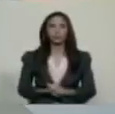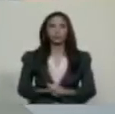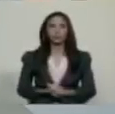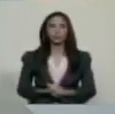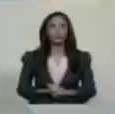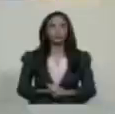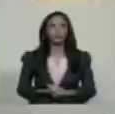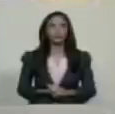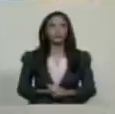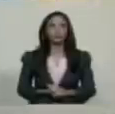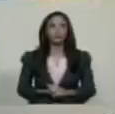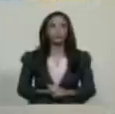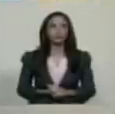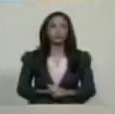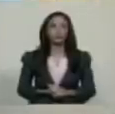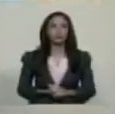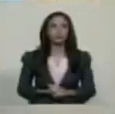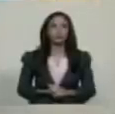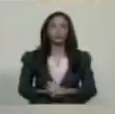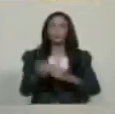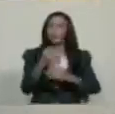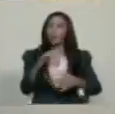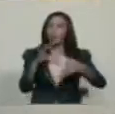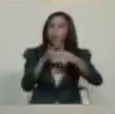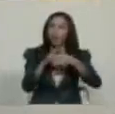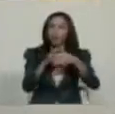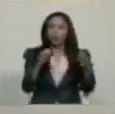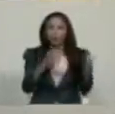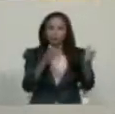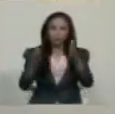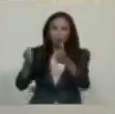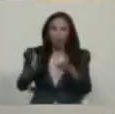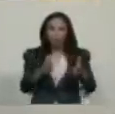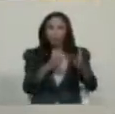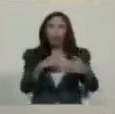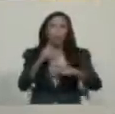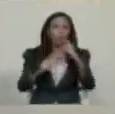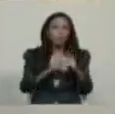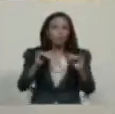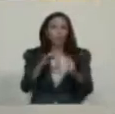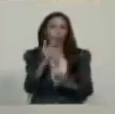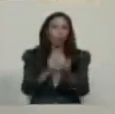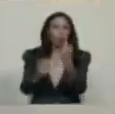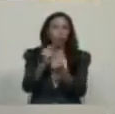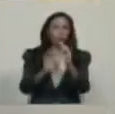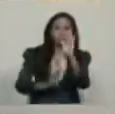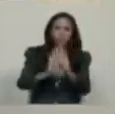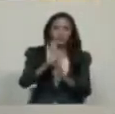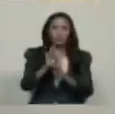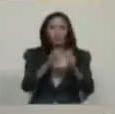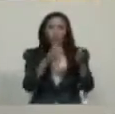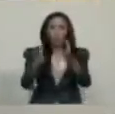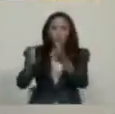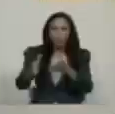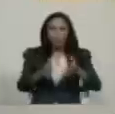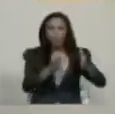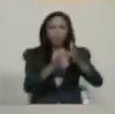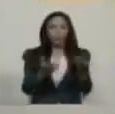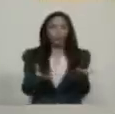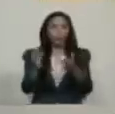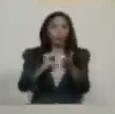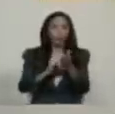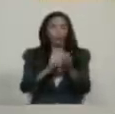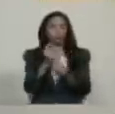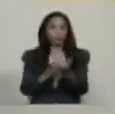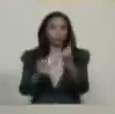nosotros, uniendo las partes de un proceso económico, reconstruyendo las partes de un proceso económico, que